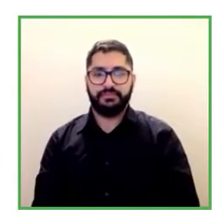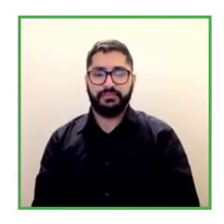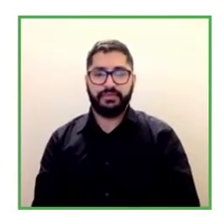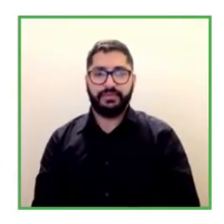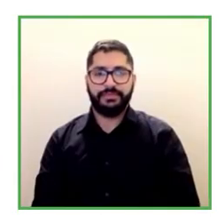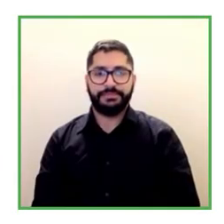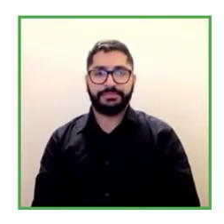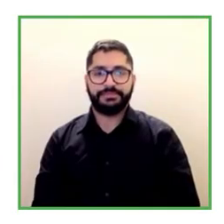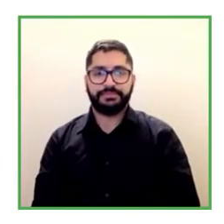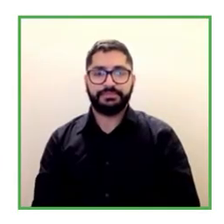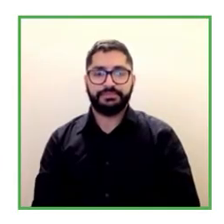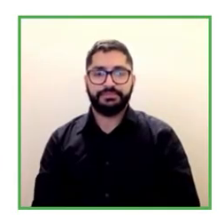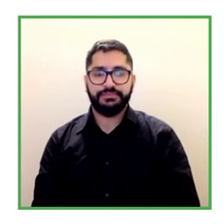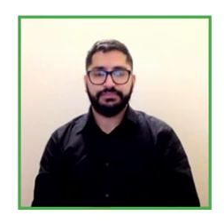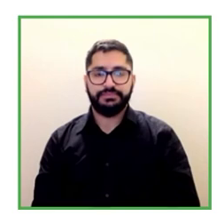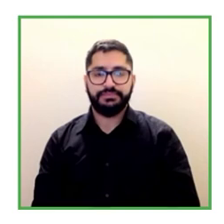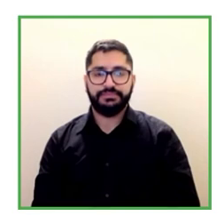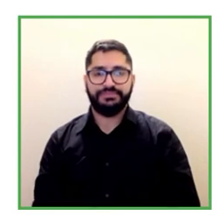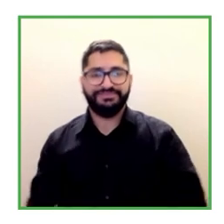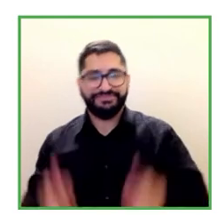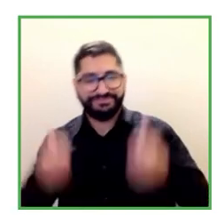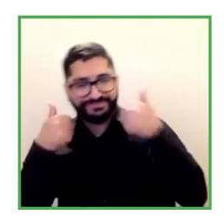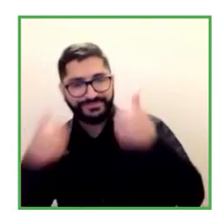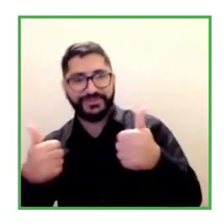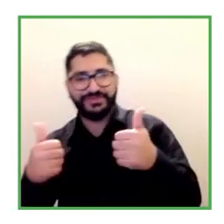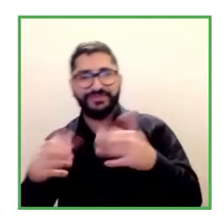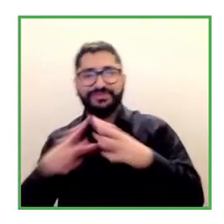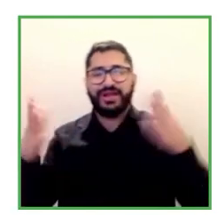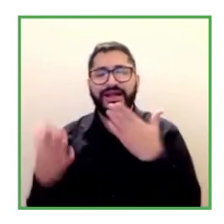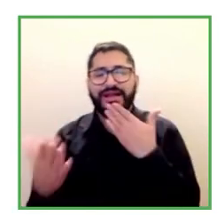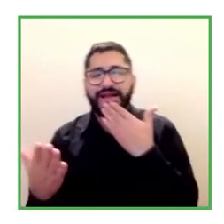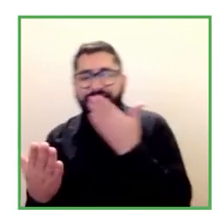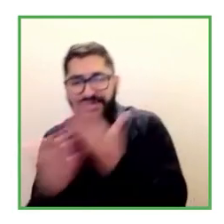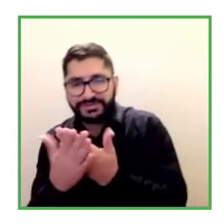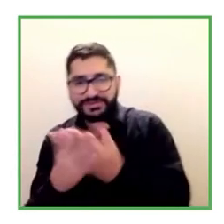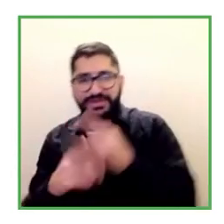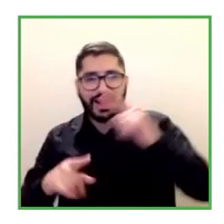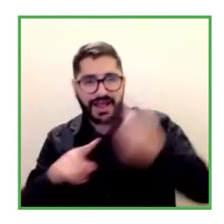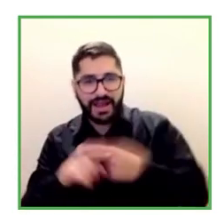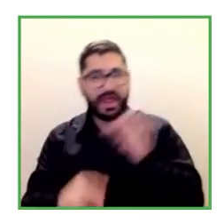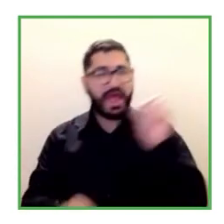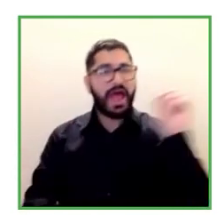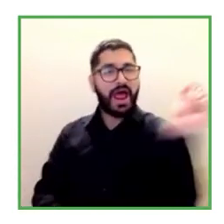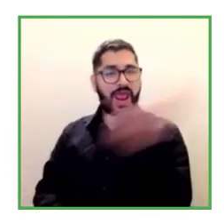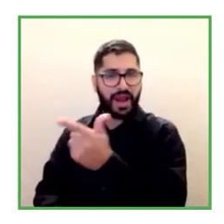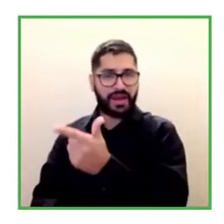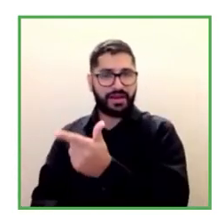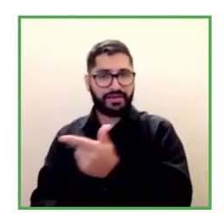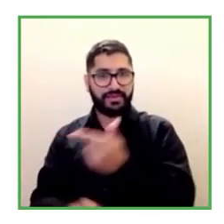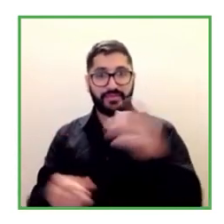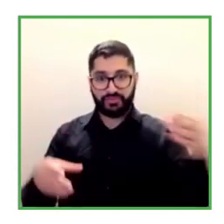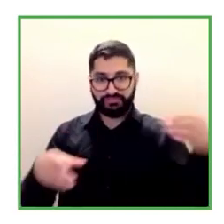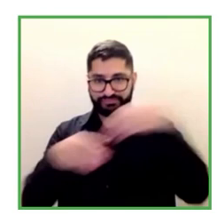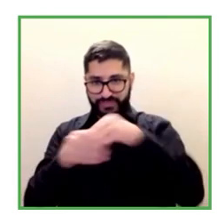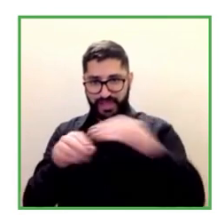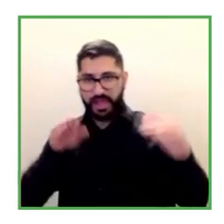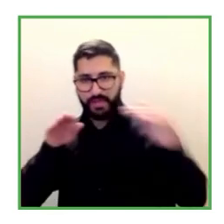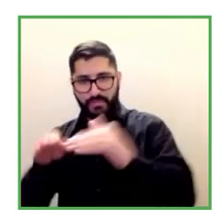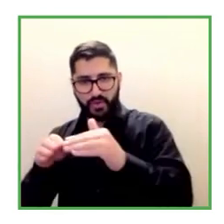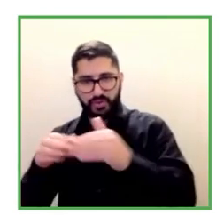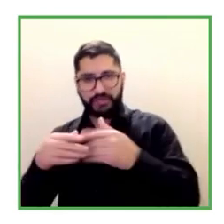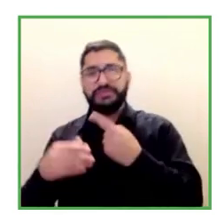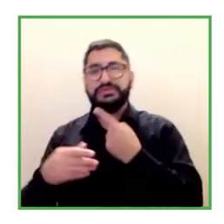Bueno, muchísimas gracias nuevamente a todos por habernos acompañado hoy día en este interesante panel en que nos pudieron